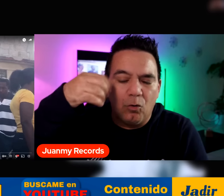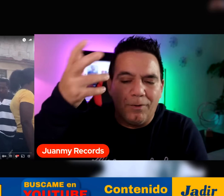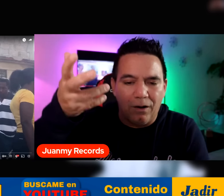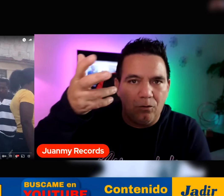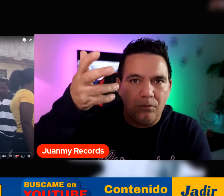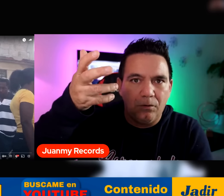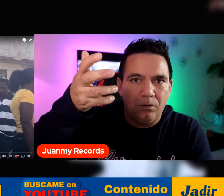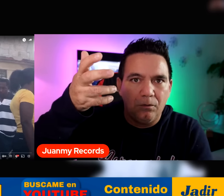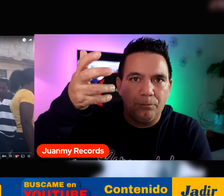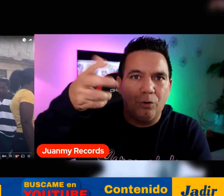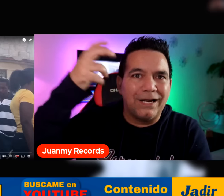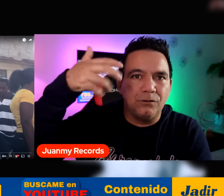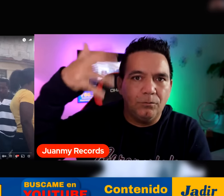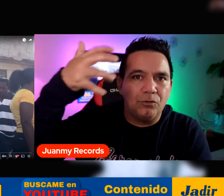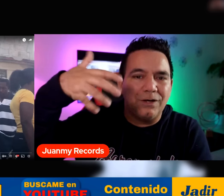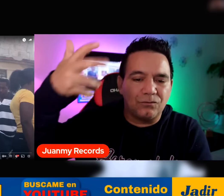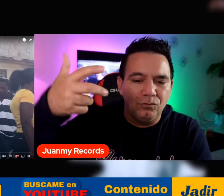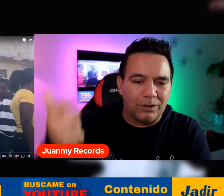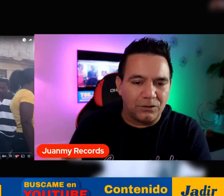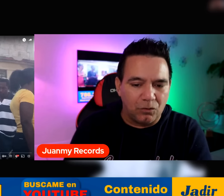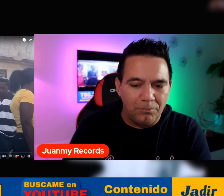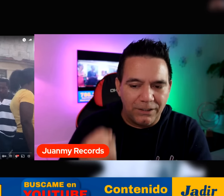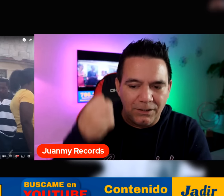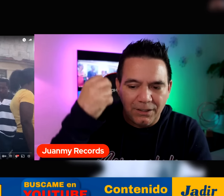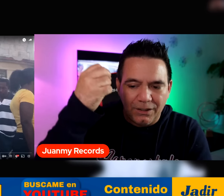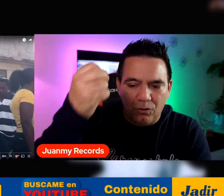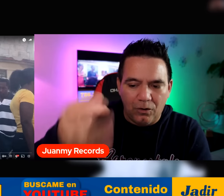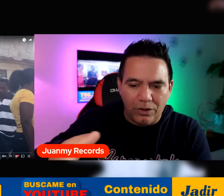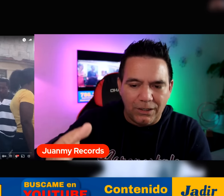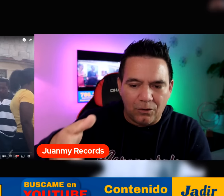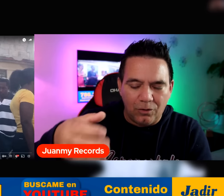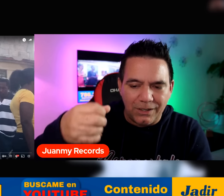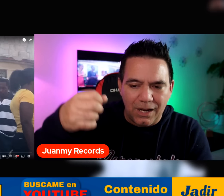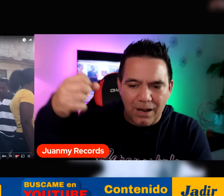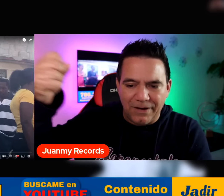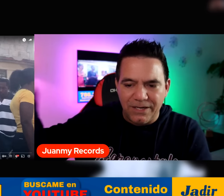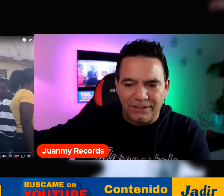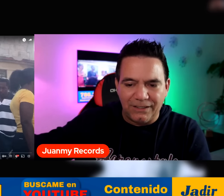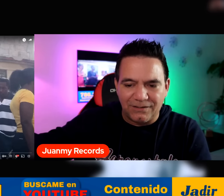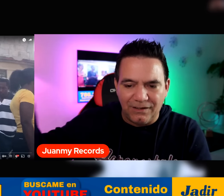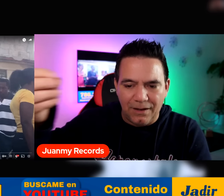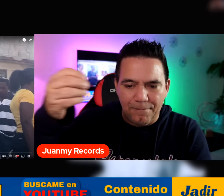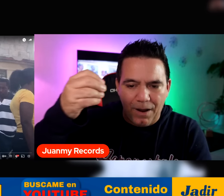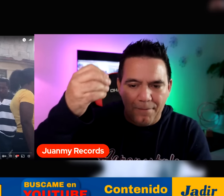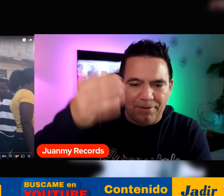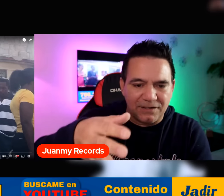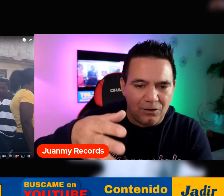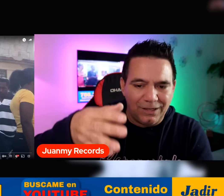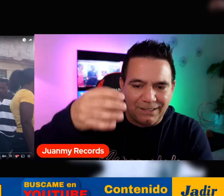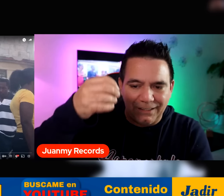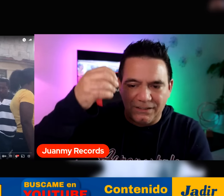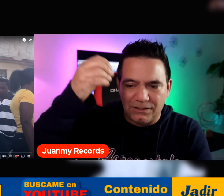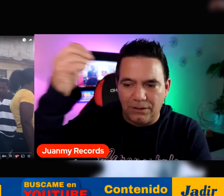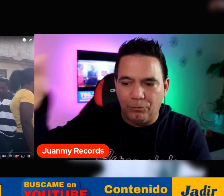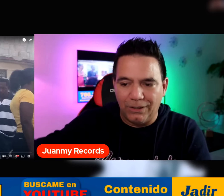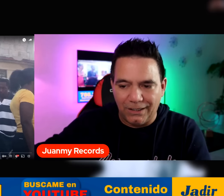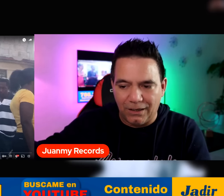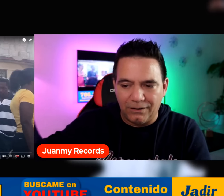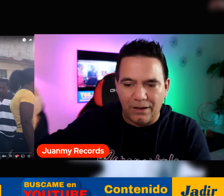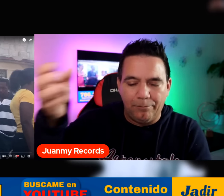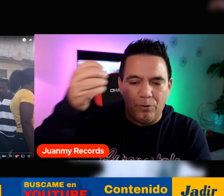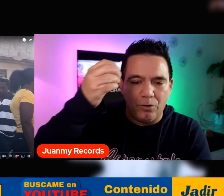día preocupado por algo por un asunto a resolver hoy es la cola el gada Mañana tiene que hacer la del pan pasado la de la leche